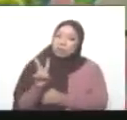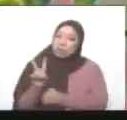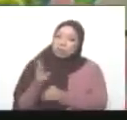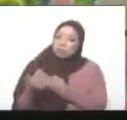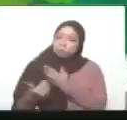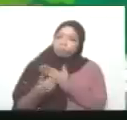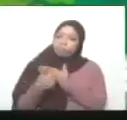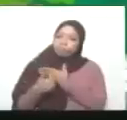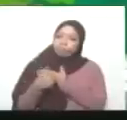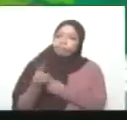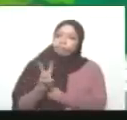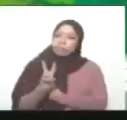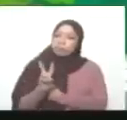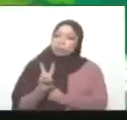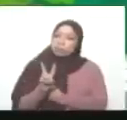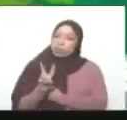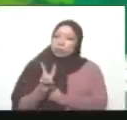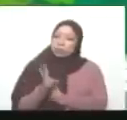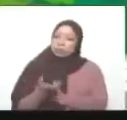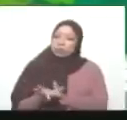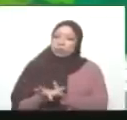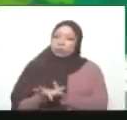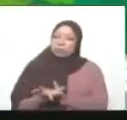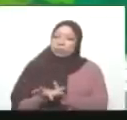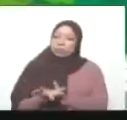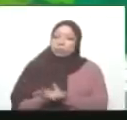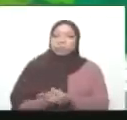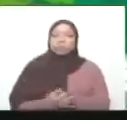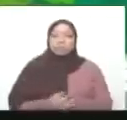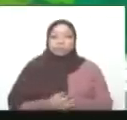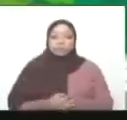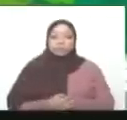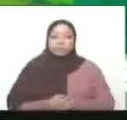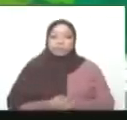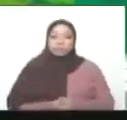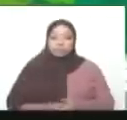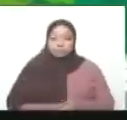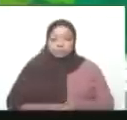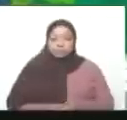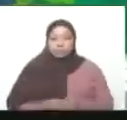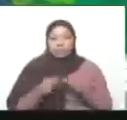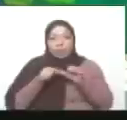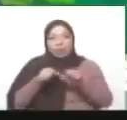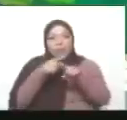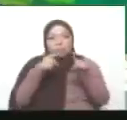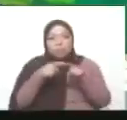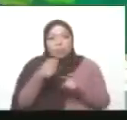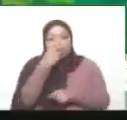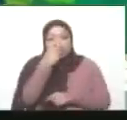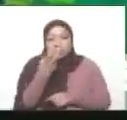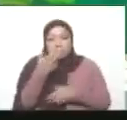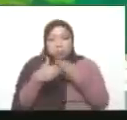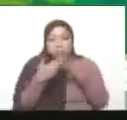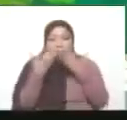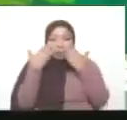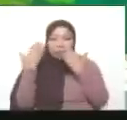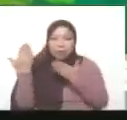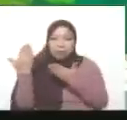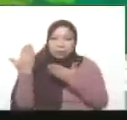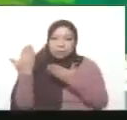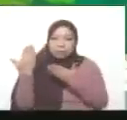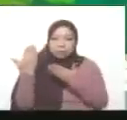para amenazar a Venezuela son continuas las visitas de